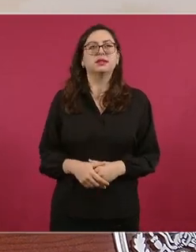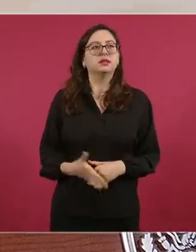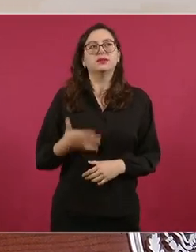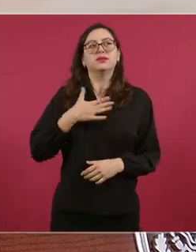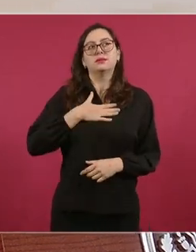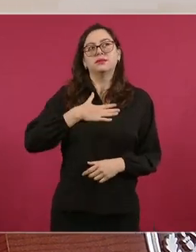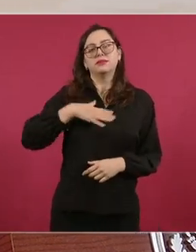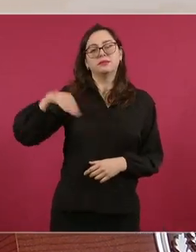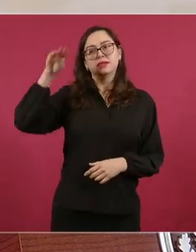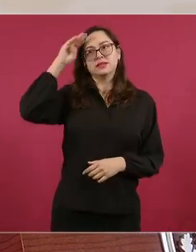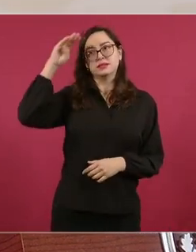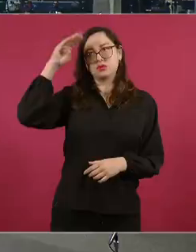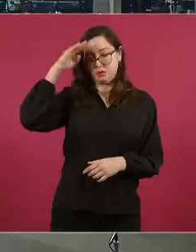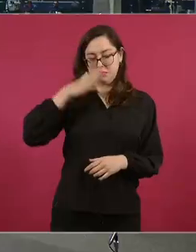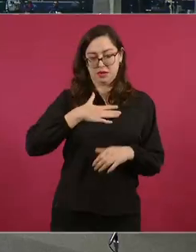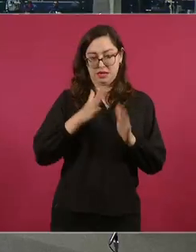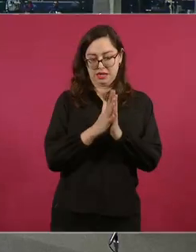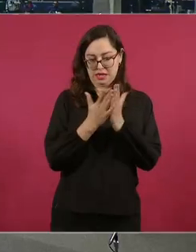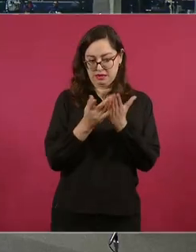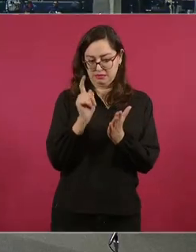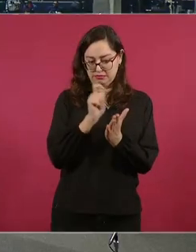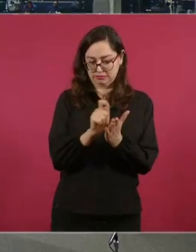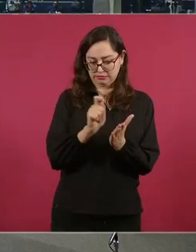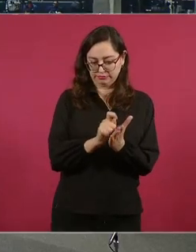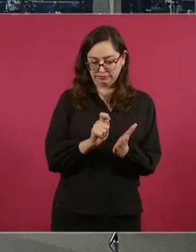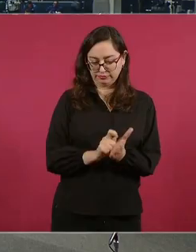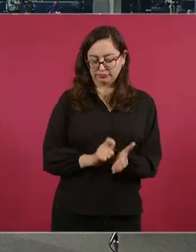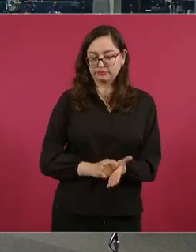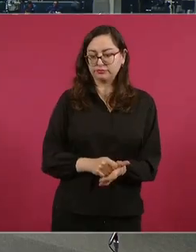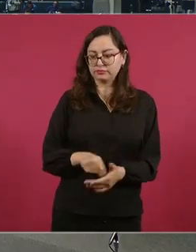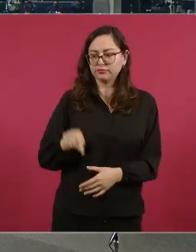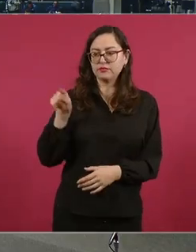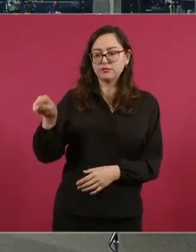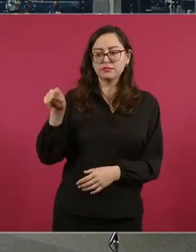planteo, es que si esto lo sabía Calderón,